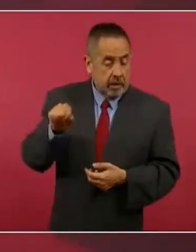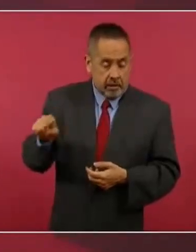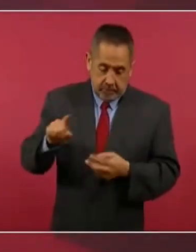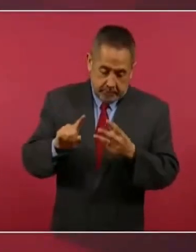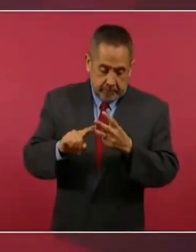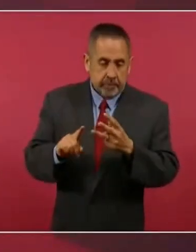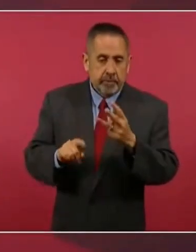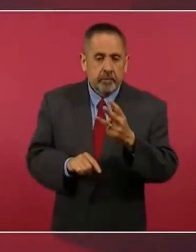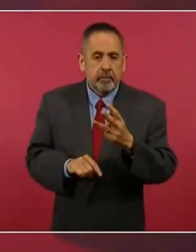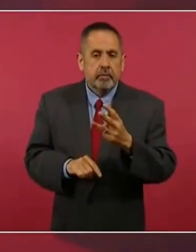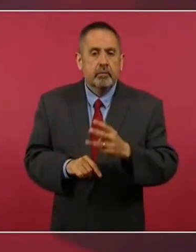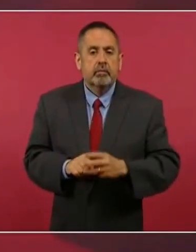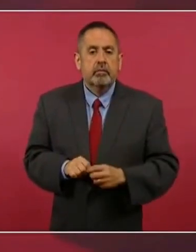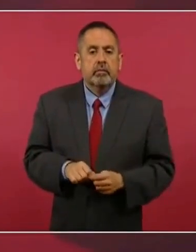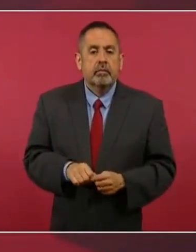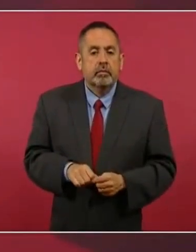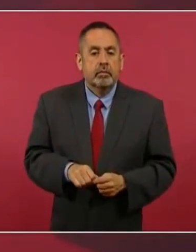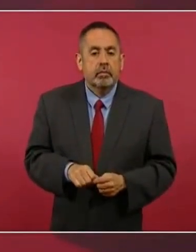Sí.